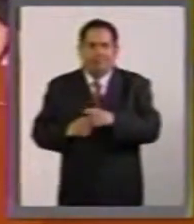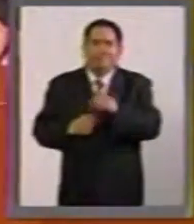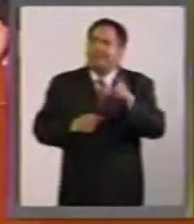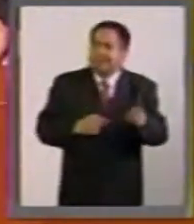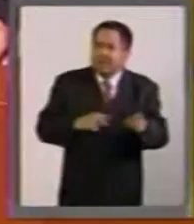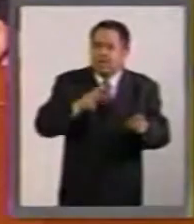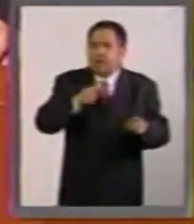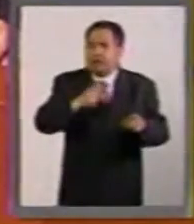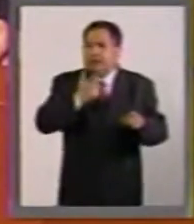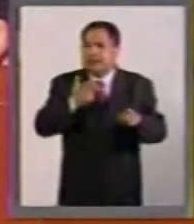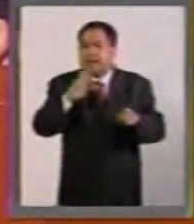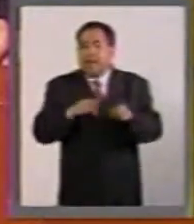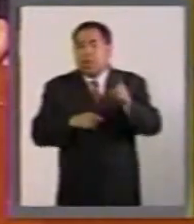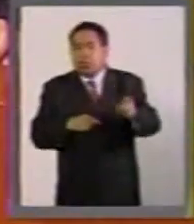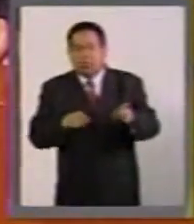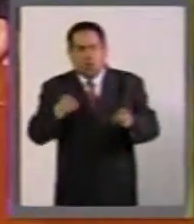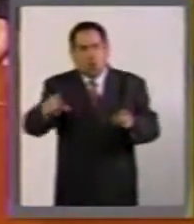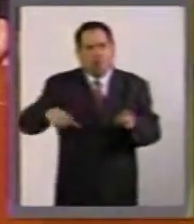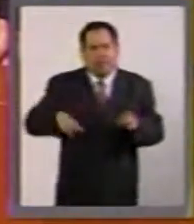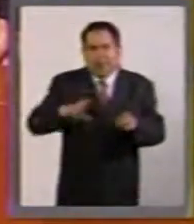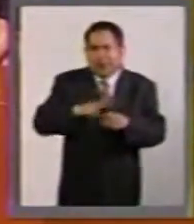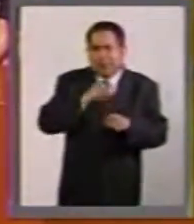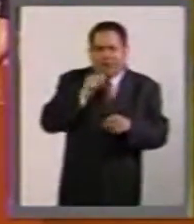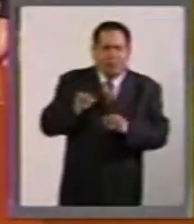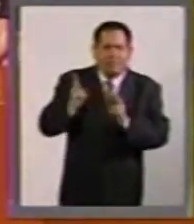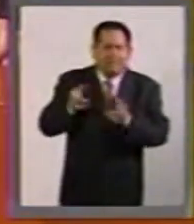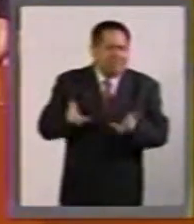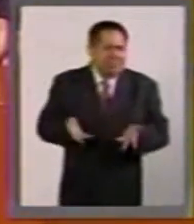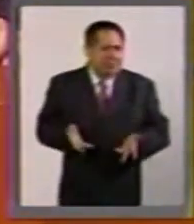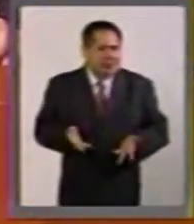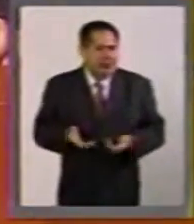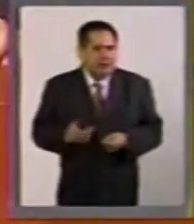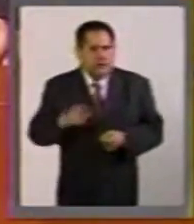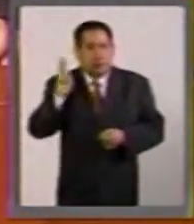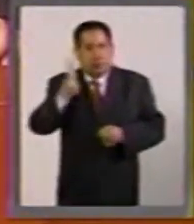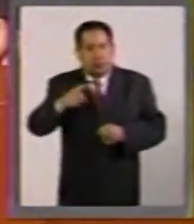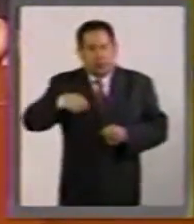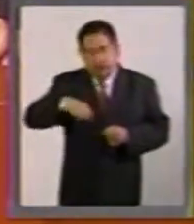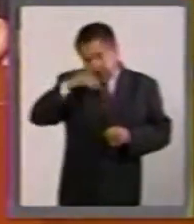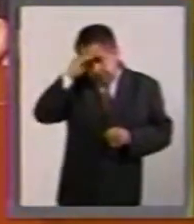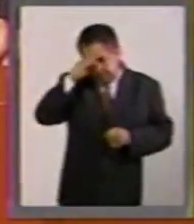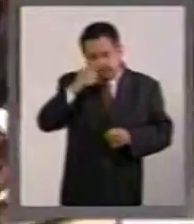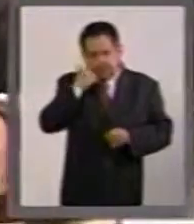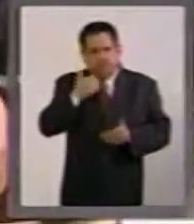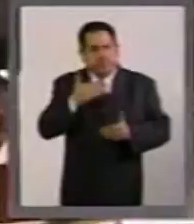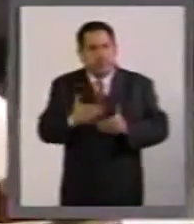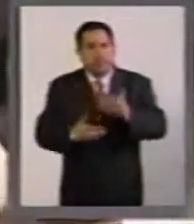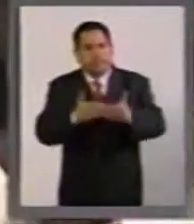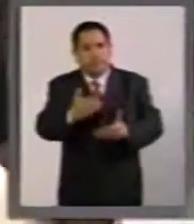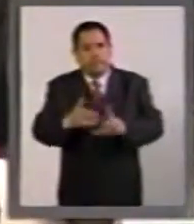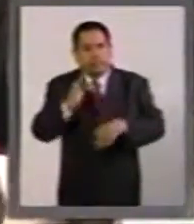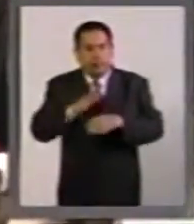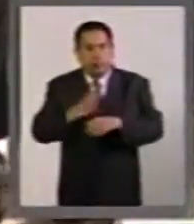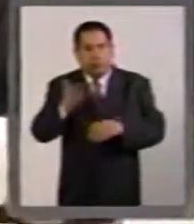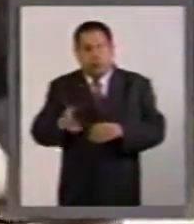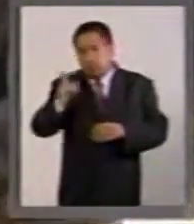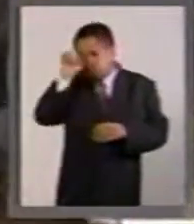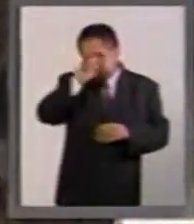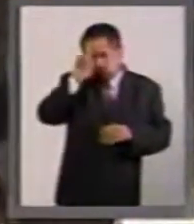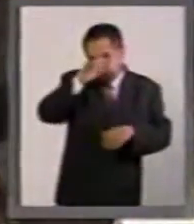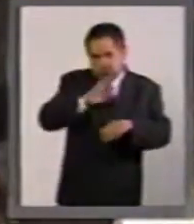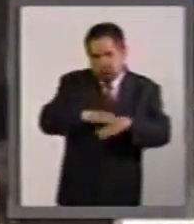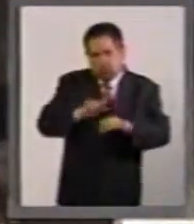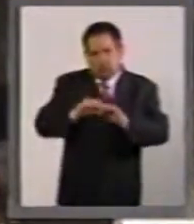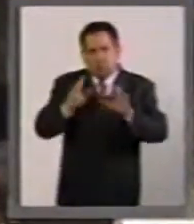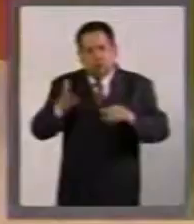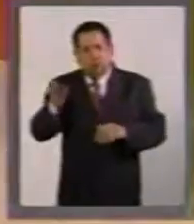Procuraduría General de la República. Yo de verdad quiero que podamos avanzar en un exhorto coherente